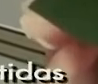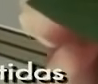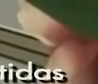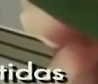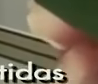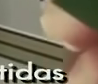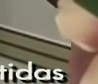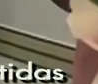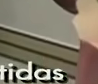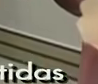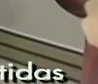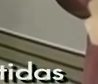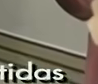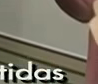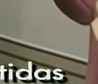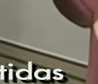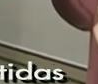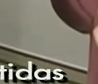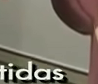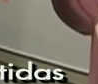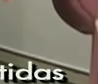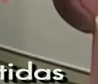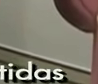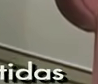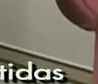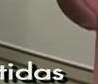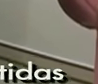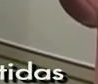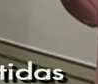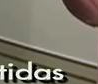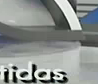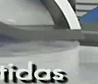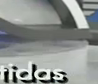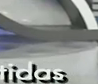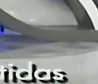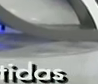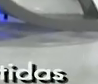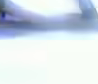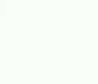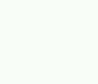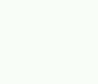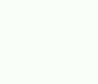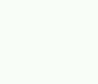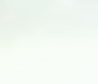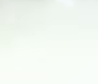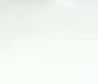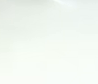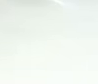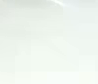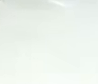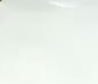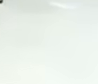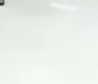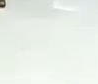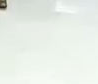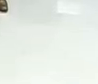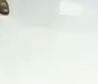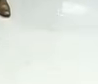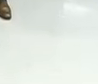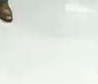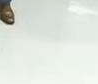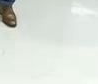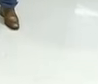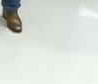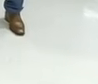Cuando pierda todas las partidas. Cuando acompáñenos a cantar este tema convertido en un himno